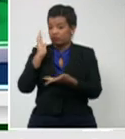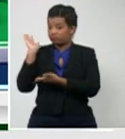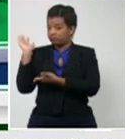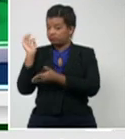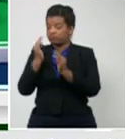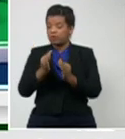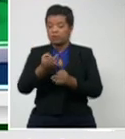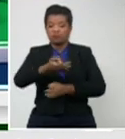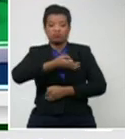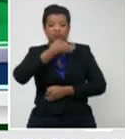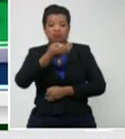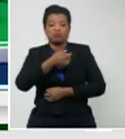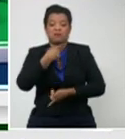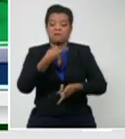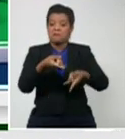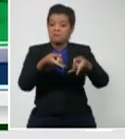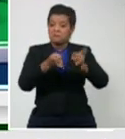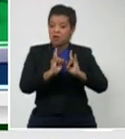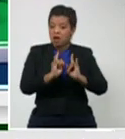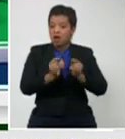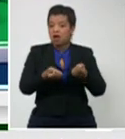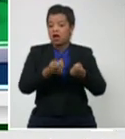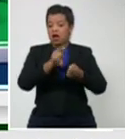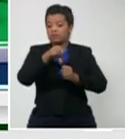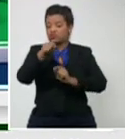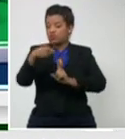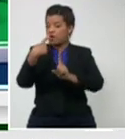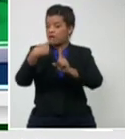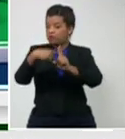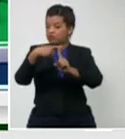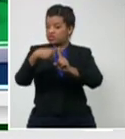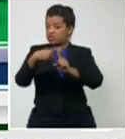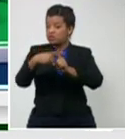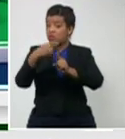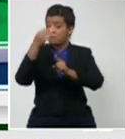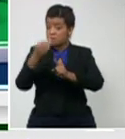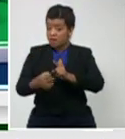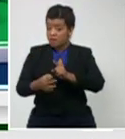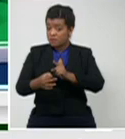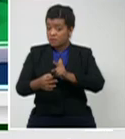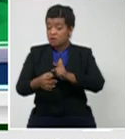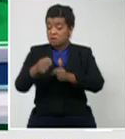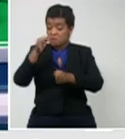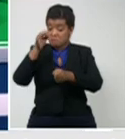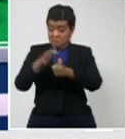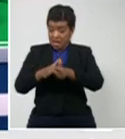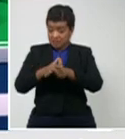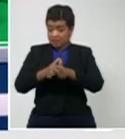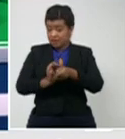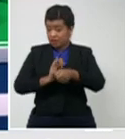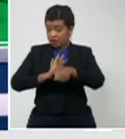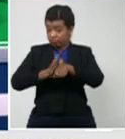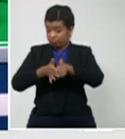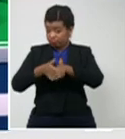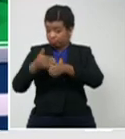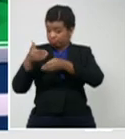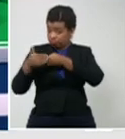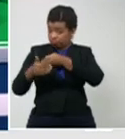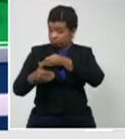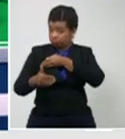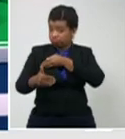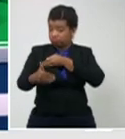casos fallecidos durante todos los meses a partir de la pandemia, donde se puede